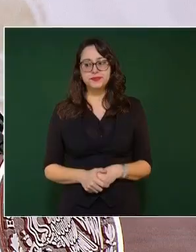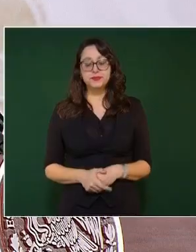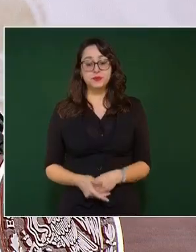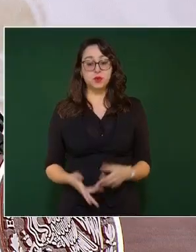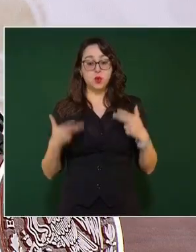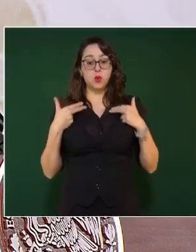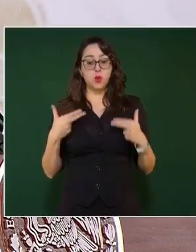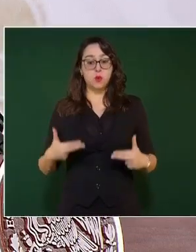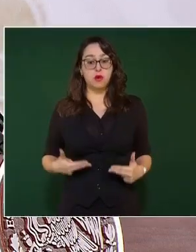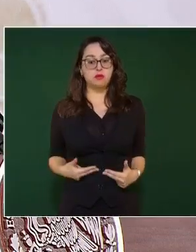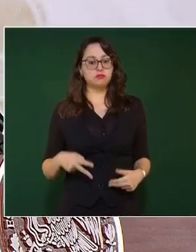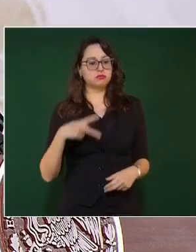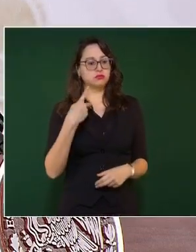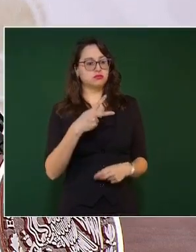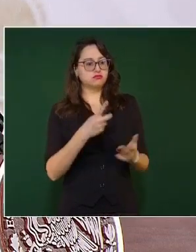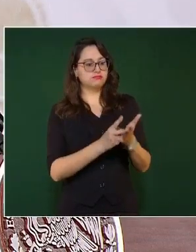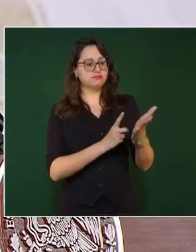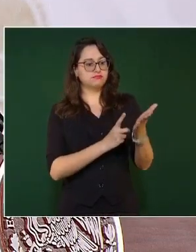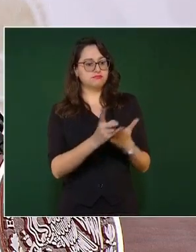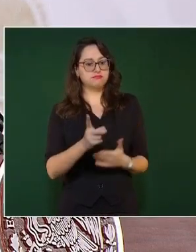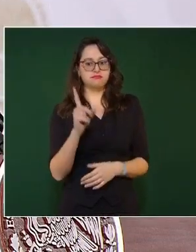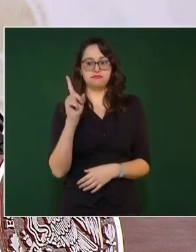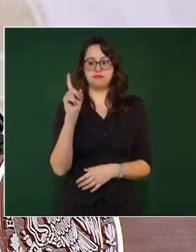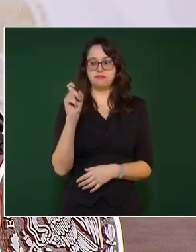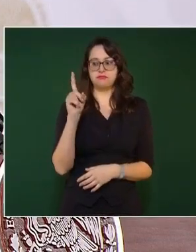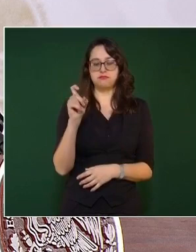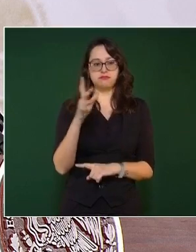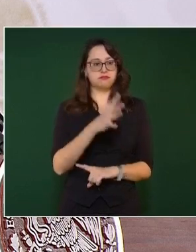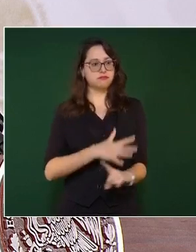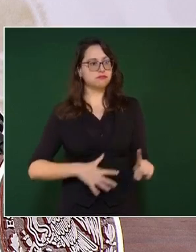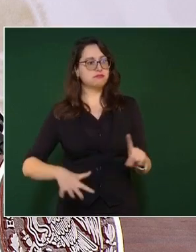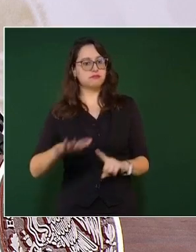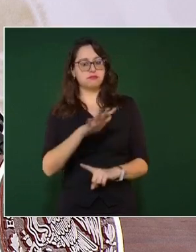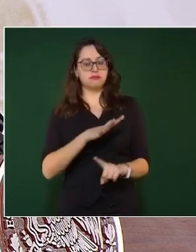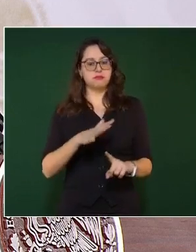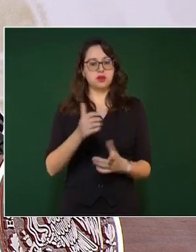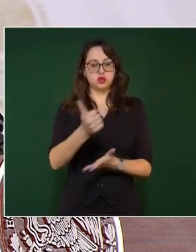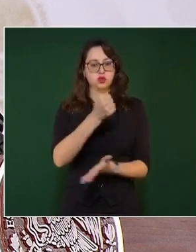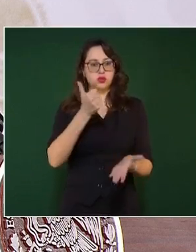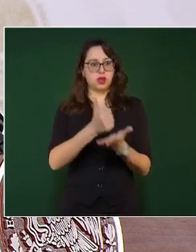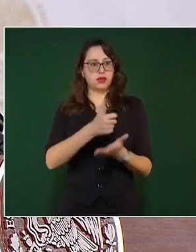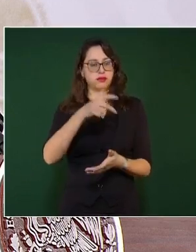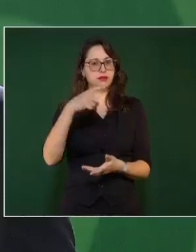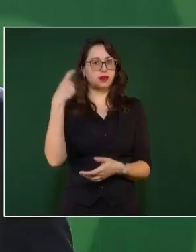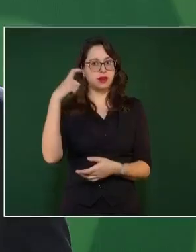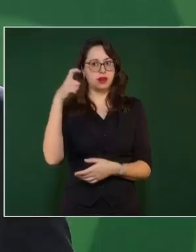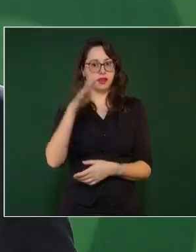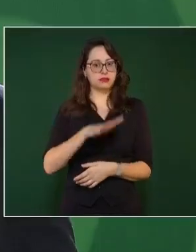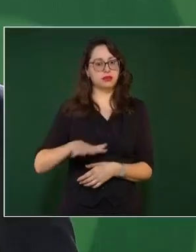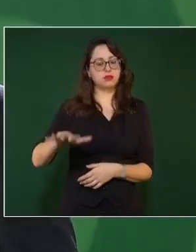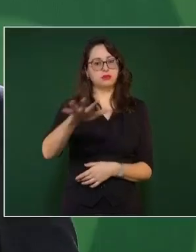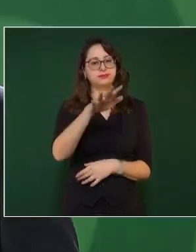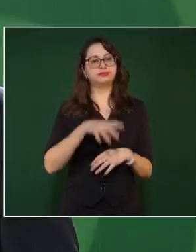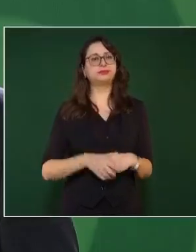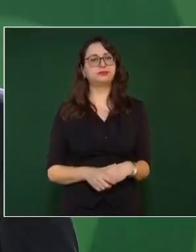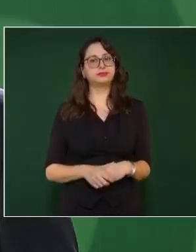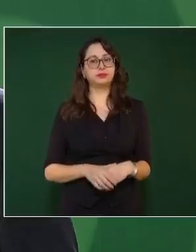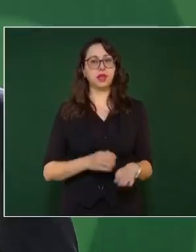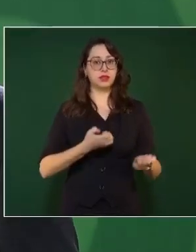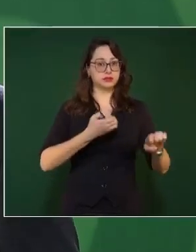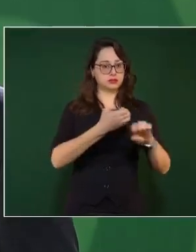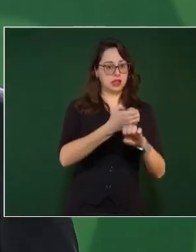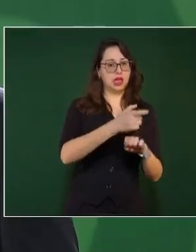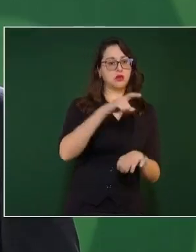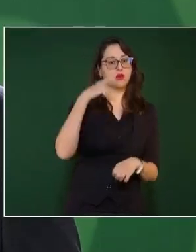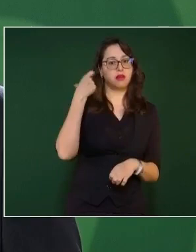humano al agua en esta zona importantísima, la zona metropolitana de Querétaro, la CONAGUA y el gobierno del estado de